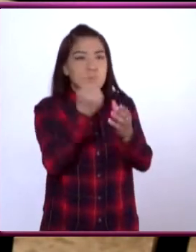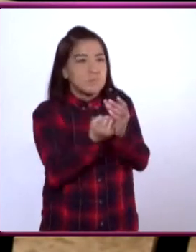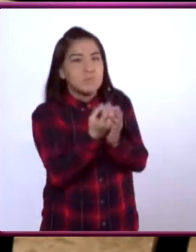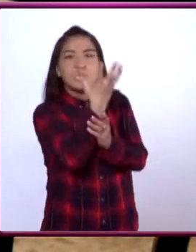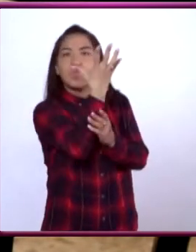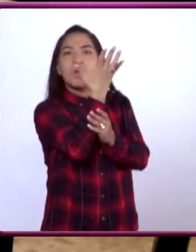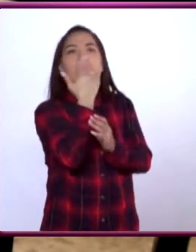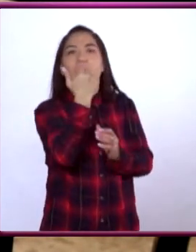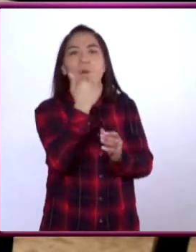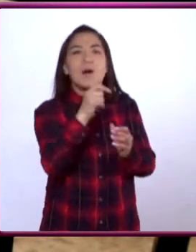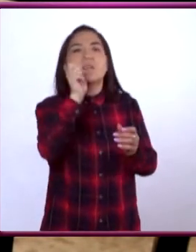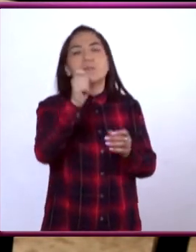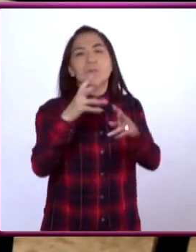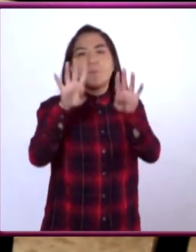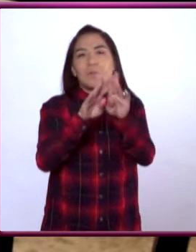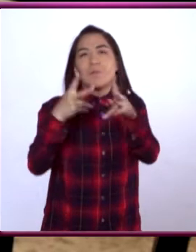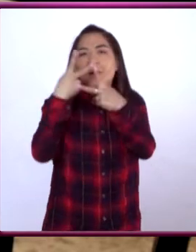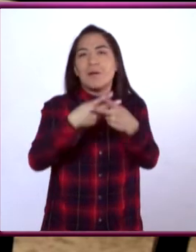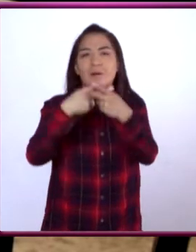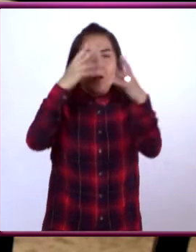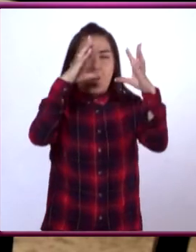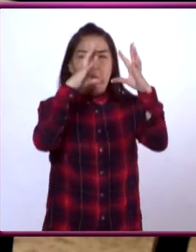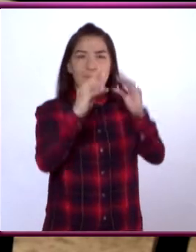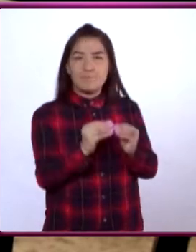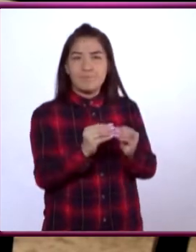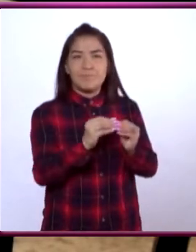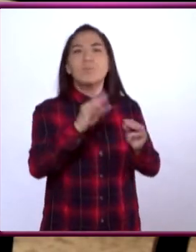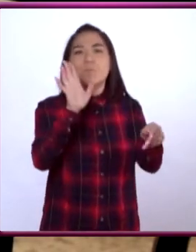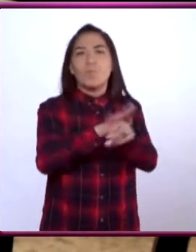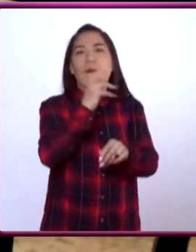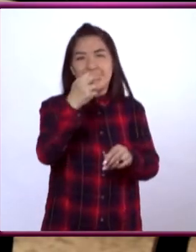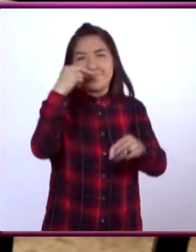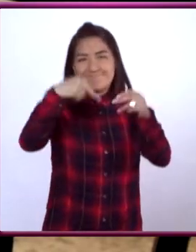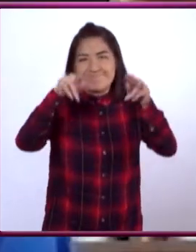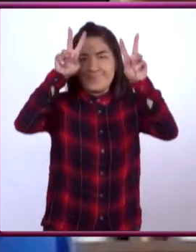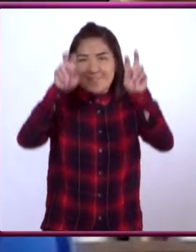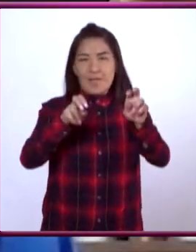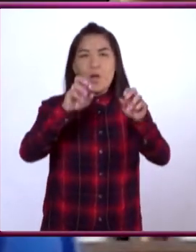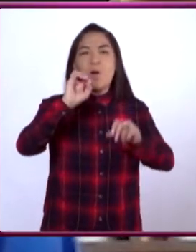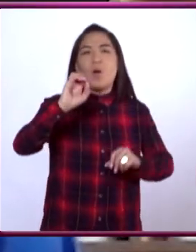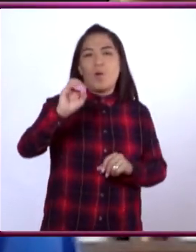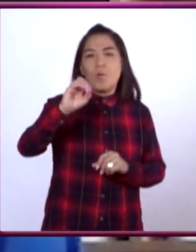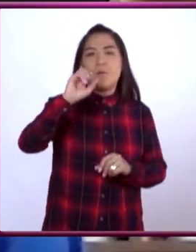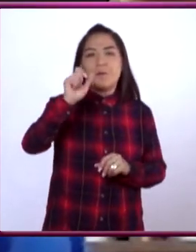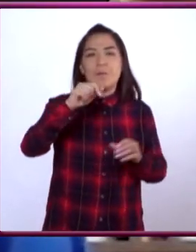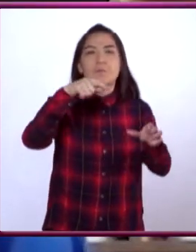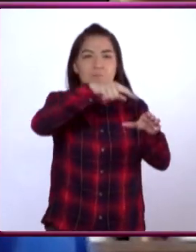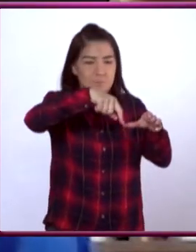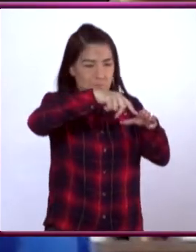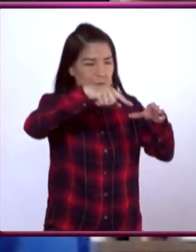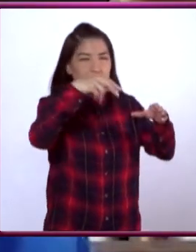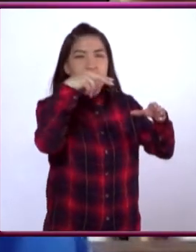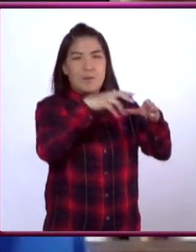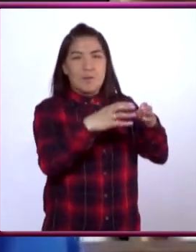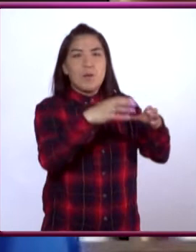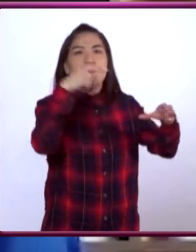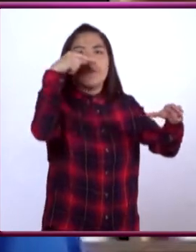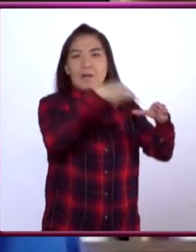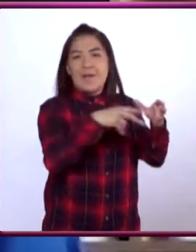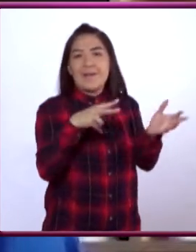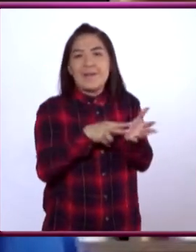una atracción gravitacional brutal, una masa condensada muy fuerte, etcétera. Y entonces, pues sí, pero al final es